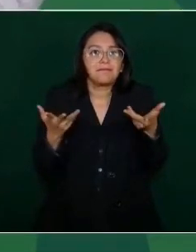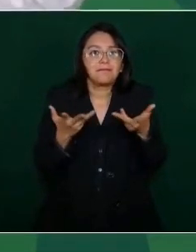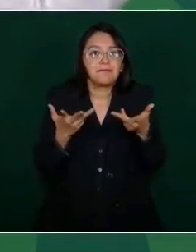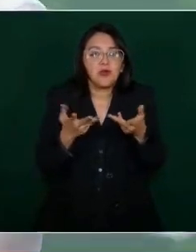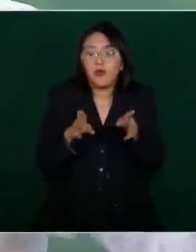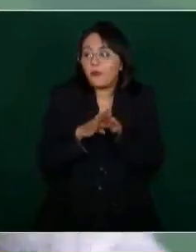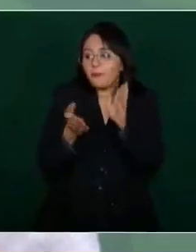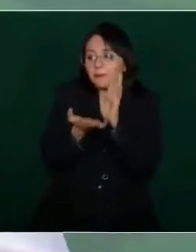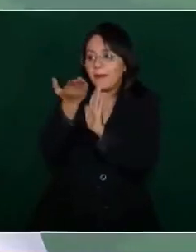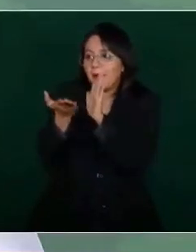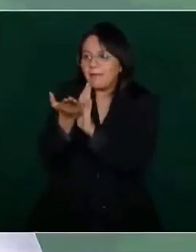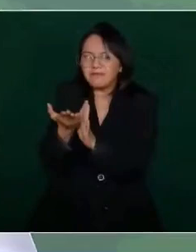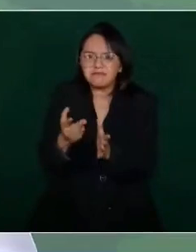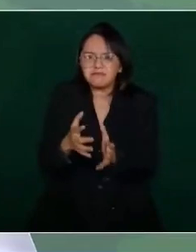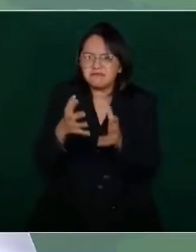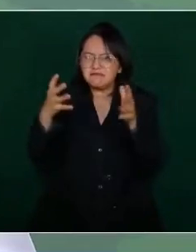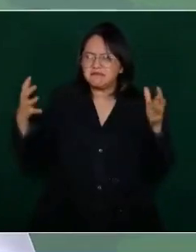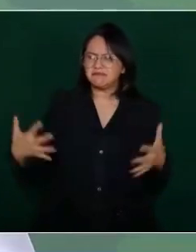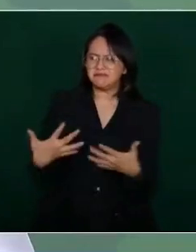construimos una obra así?